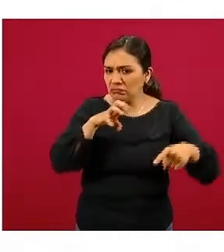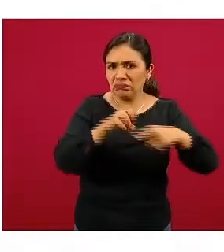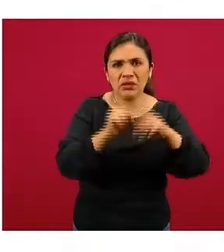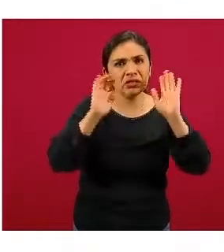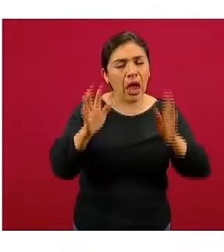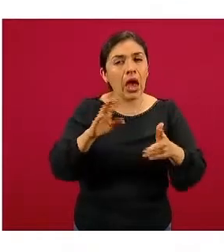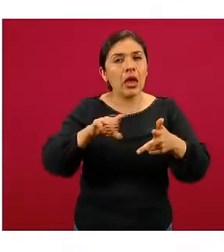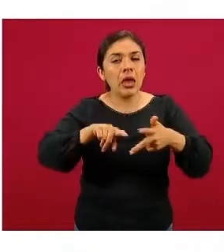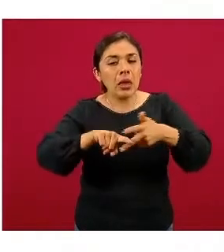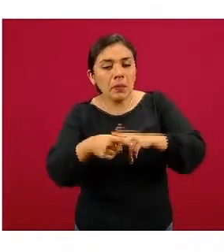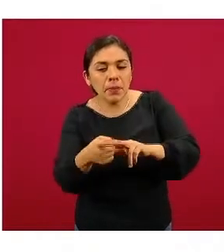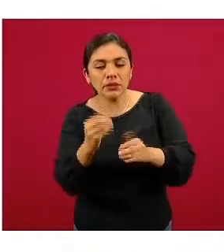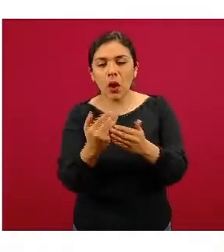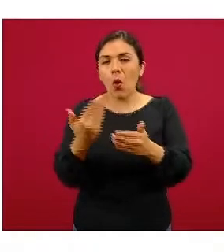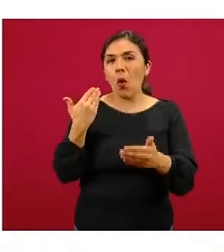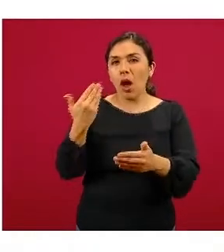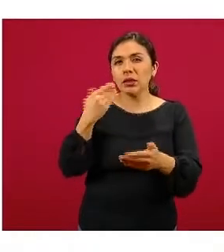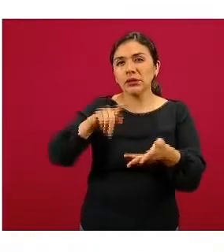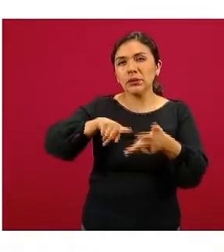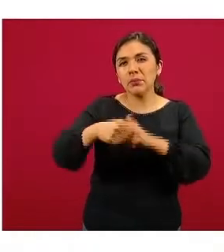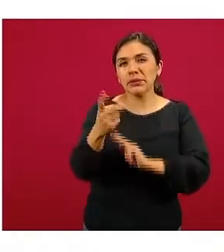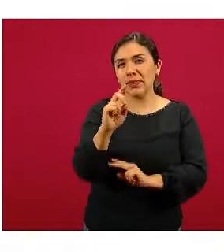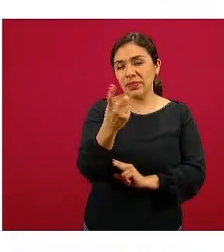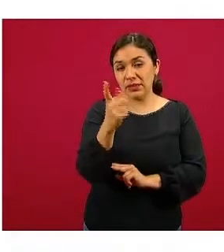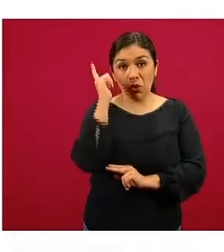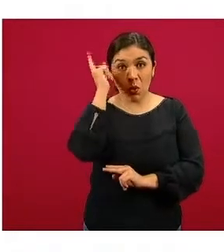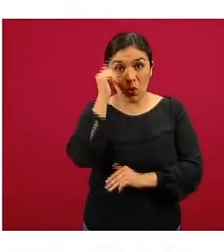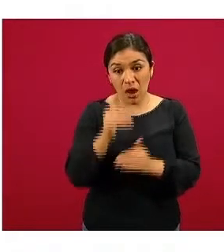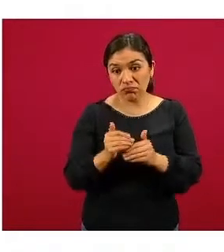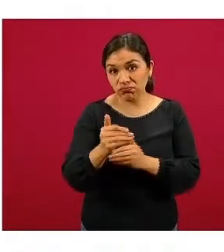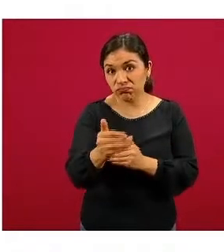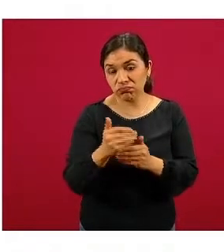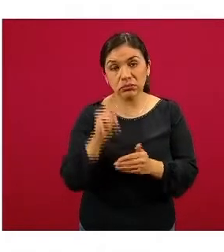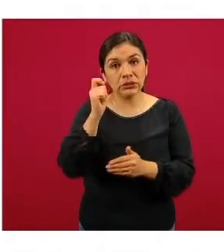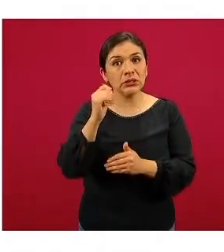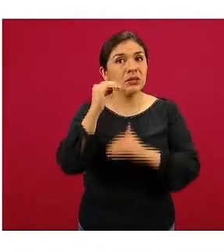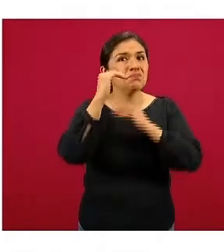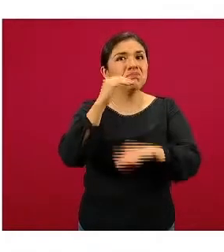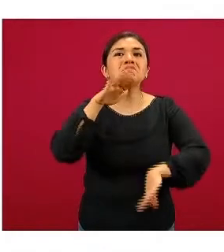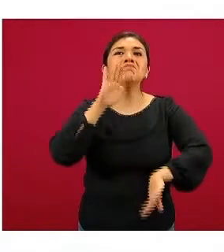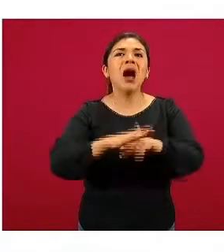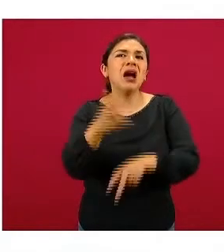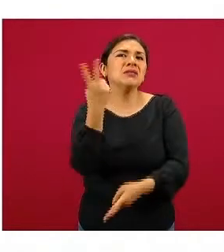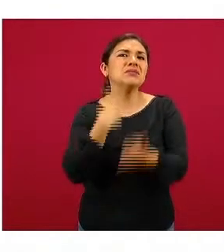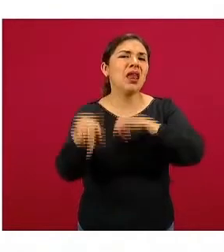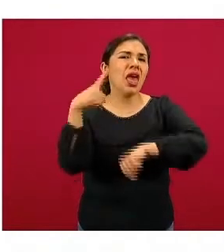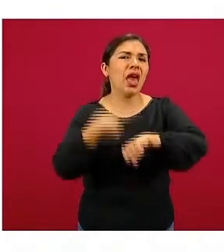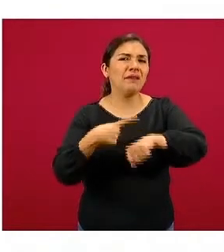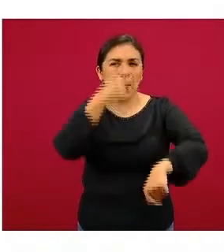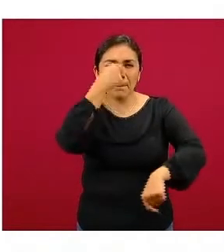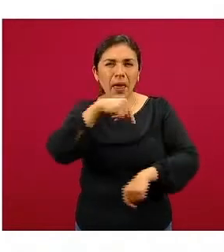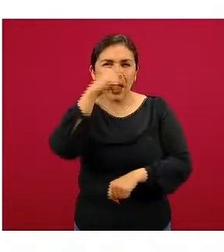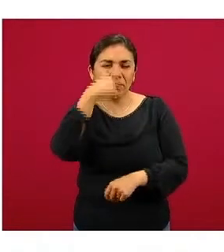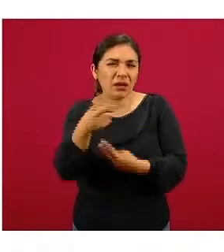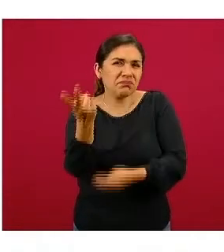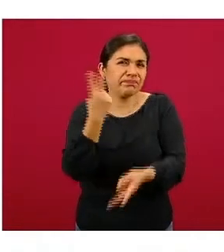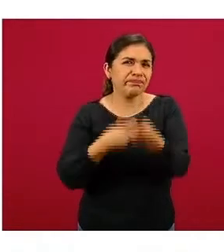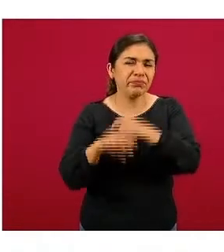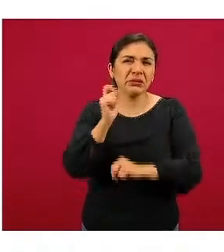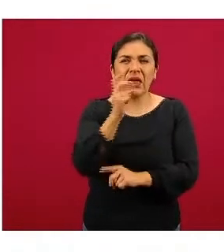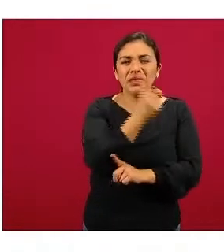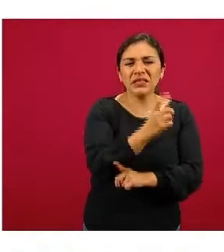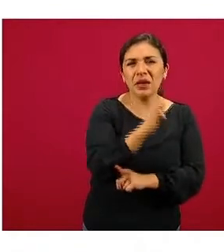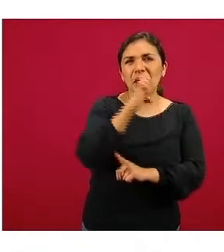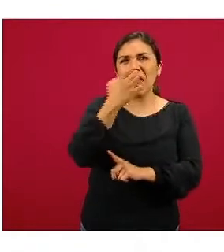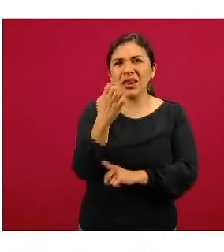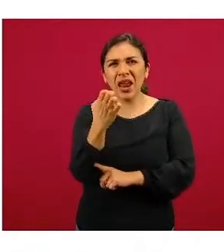los inicios o antes que empiece el mes de diciembre, que es cuando se considera la mayor transmisión de influenza, tanto en diciembre, enero y